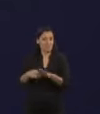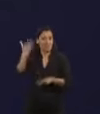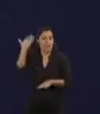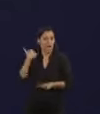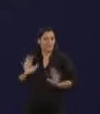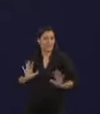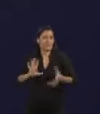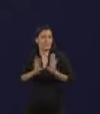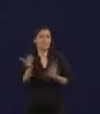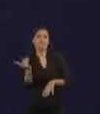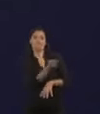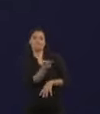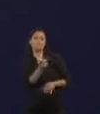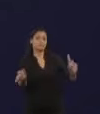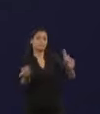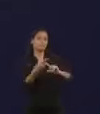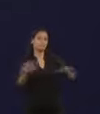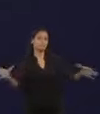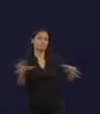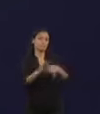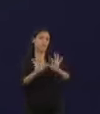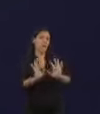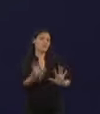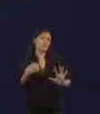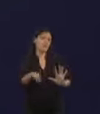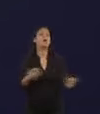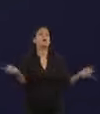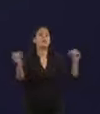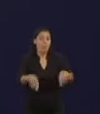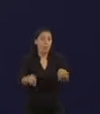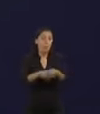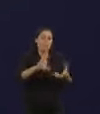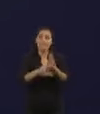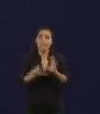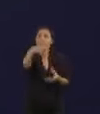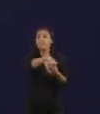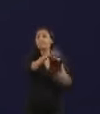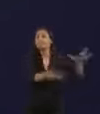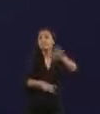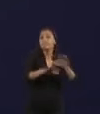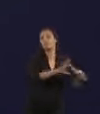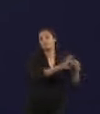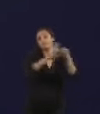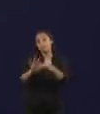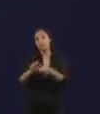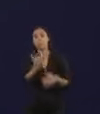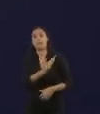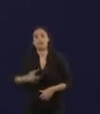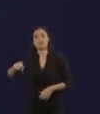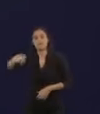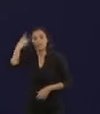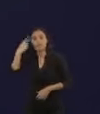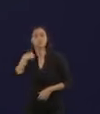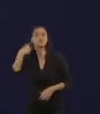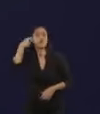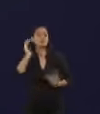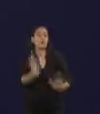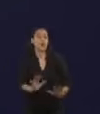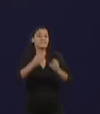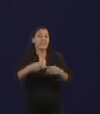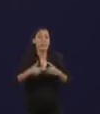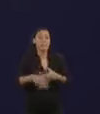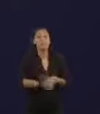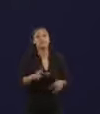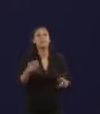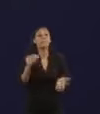entendemos que es como debería ser así que entiendo que la va a iniciarse va a iniciarse por ese lado todo lo demás